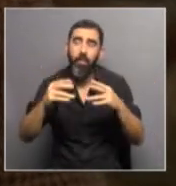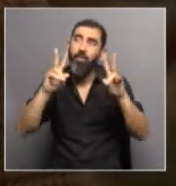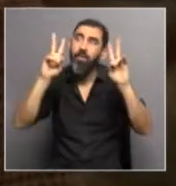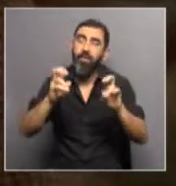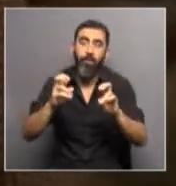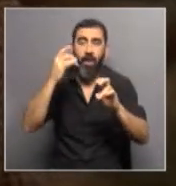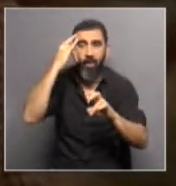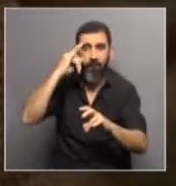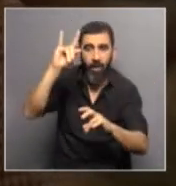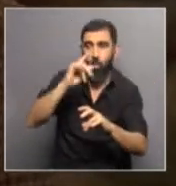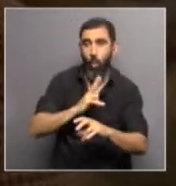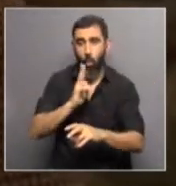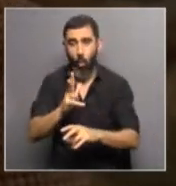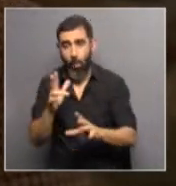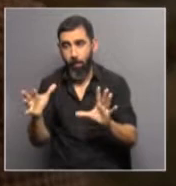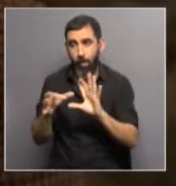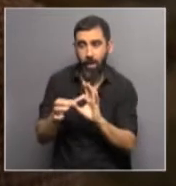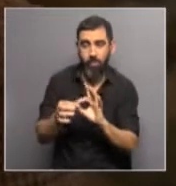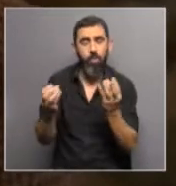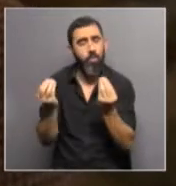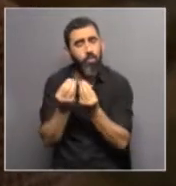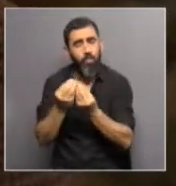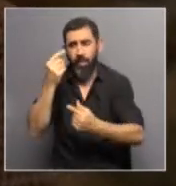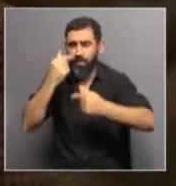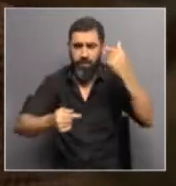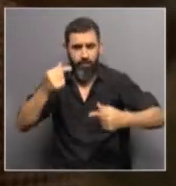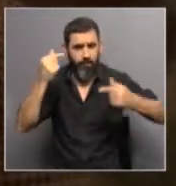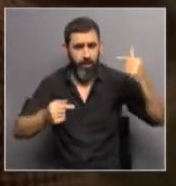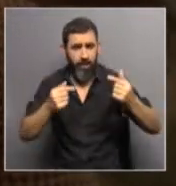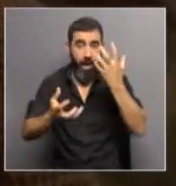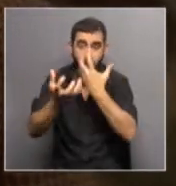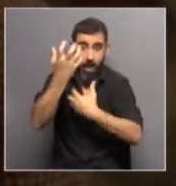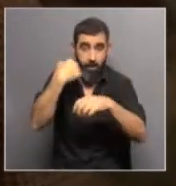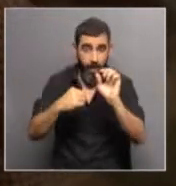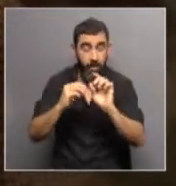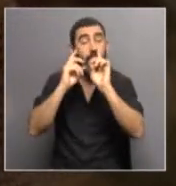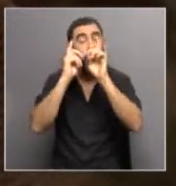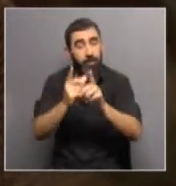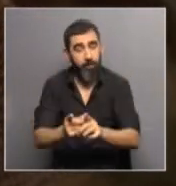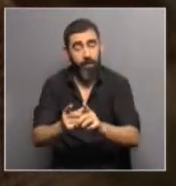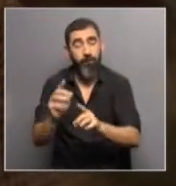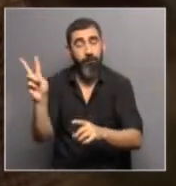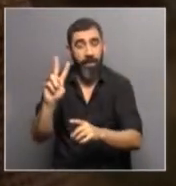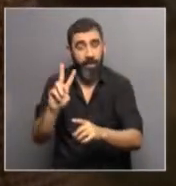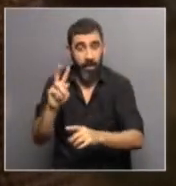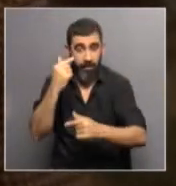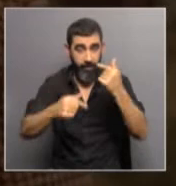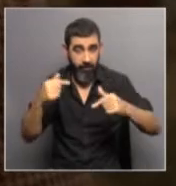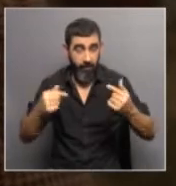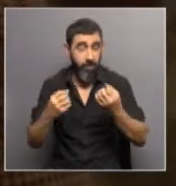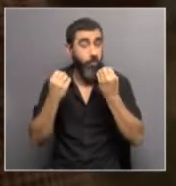allá de los vacunos y los humanos. Estamos hablando de muchas especies, no solo de animales, también de vegetales,